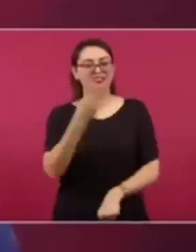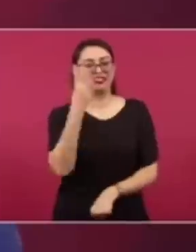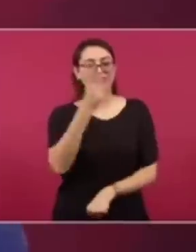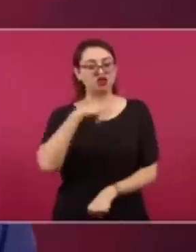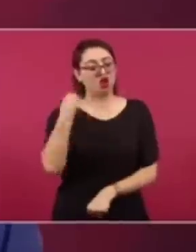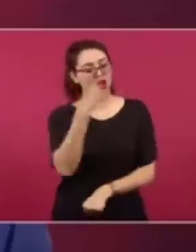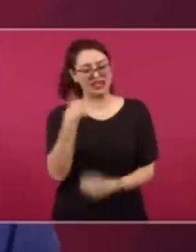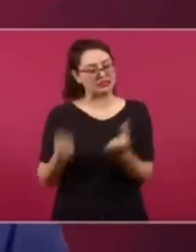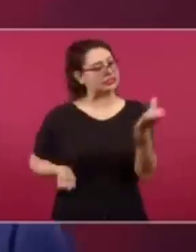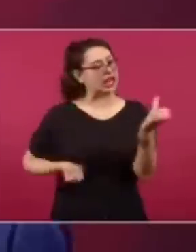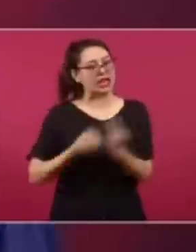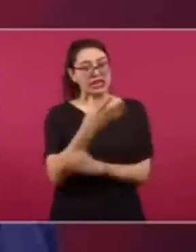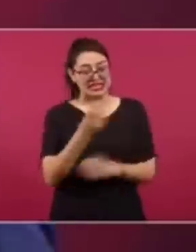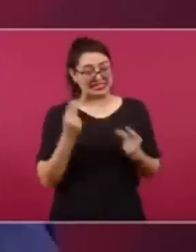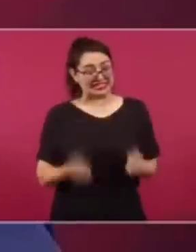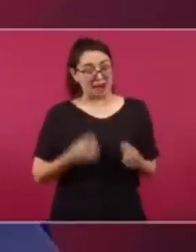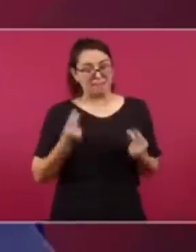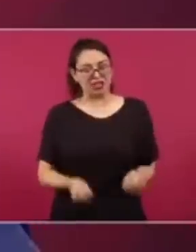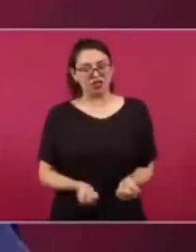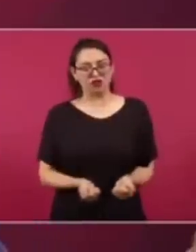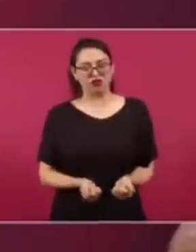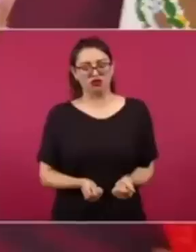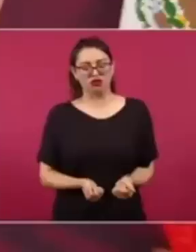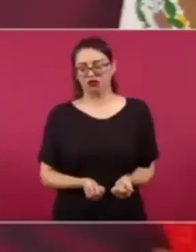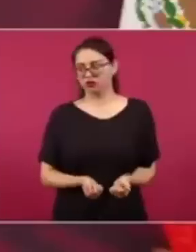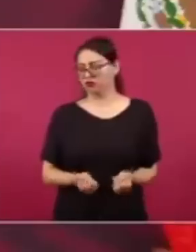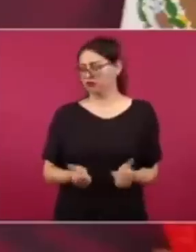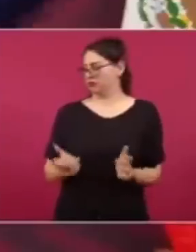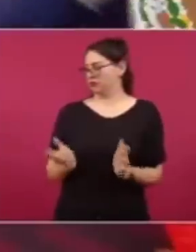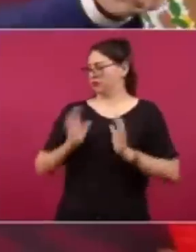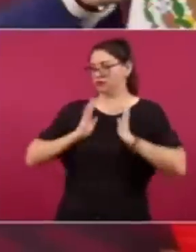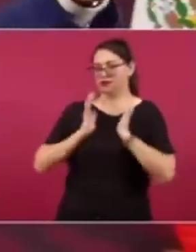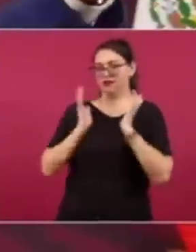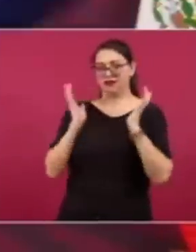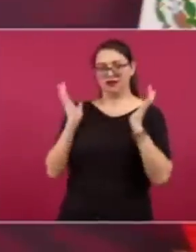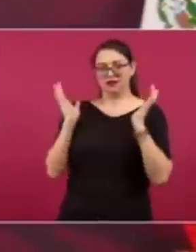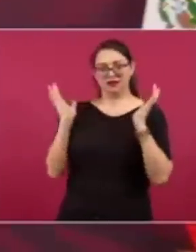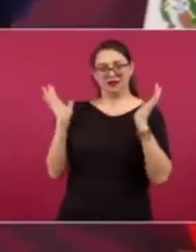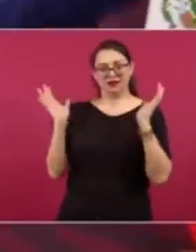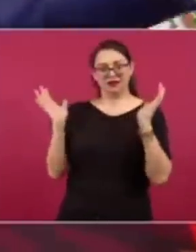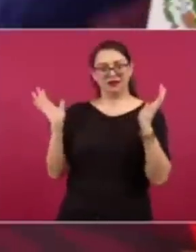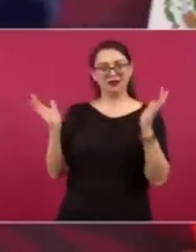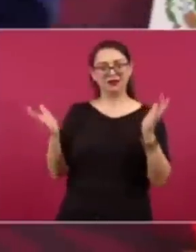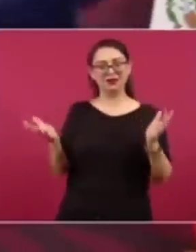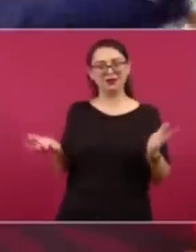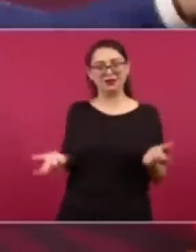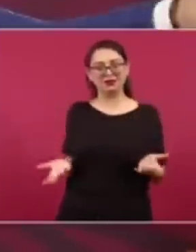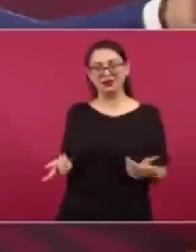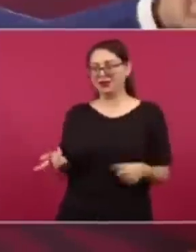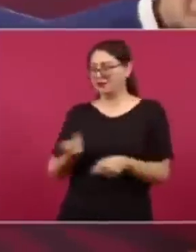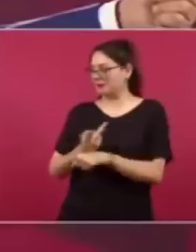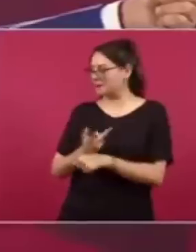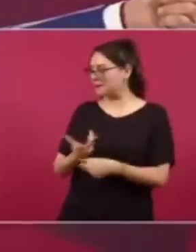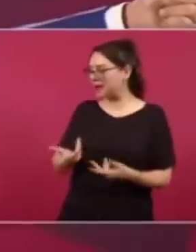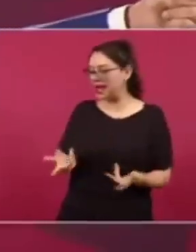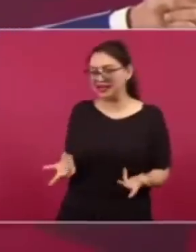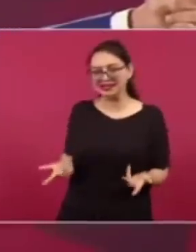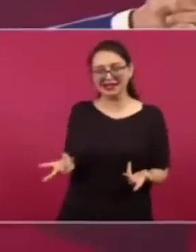no porque este de inmediato porque tenemos que estar pendientes